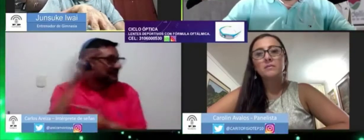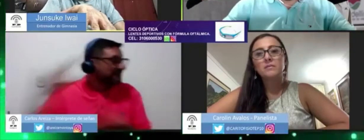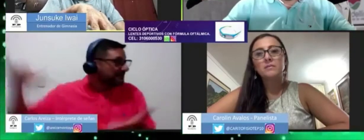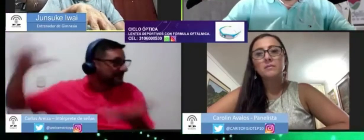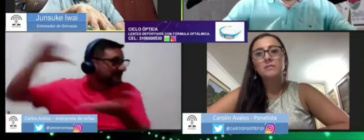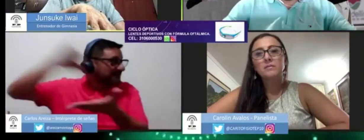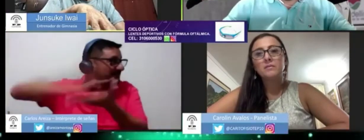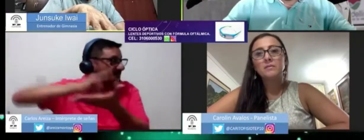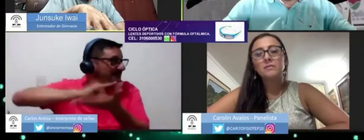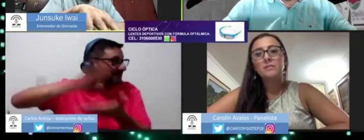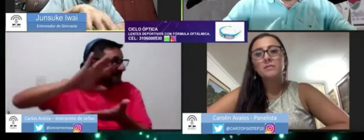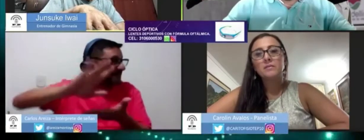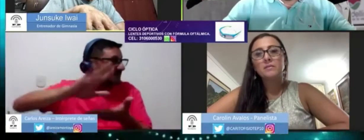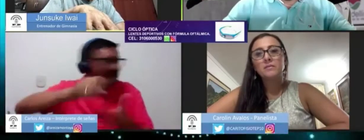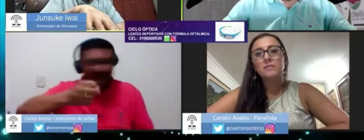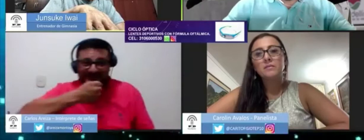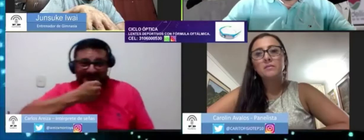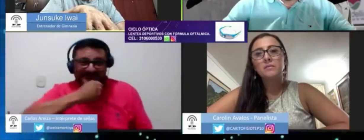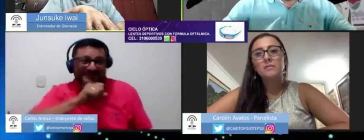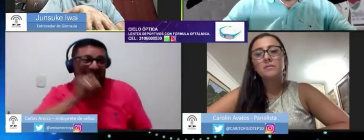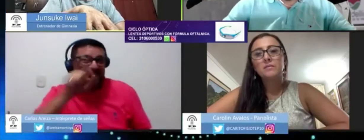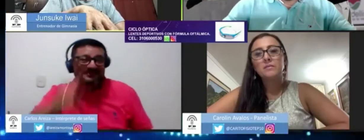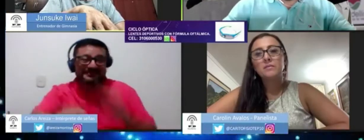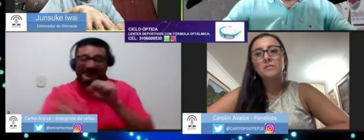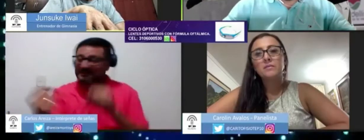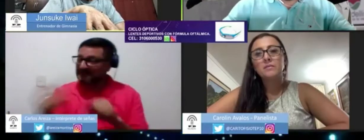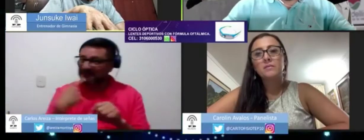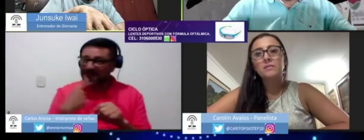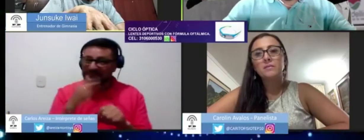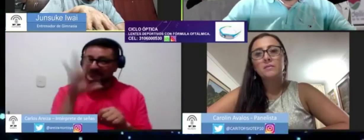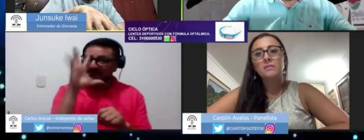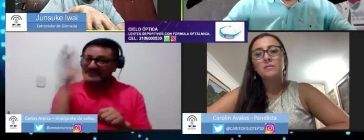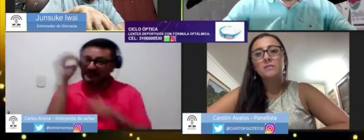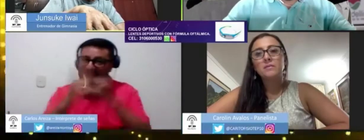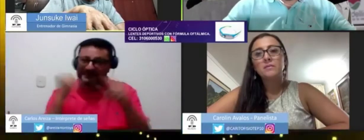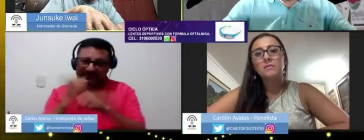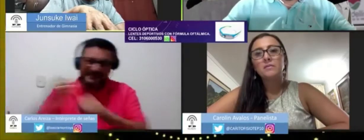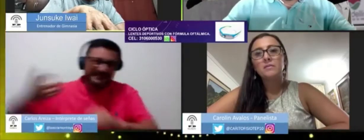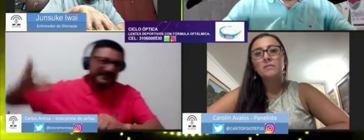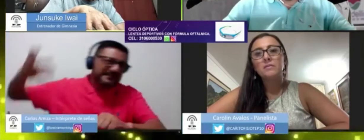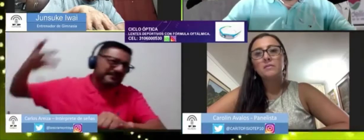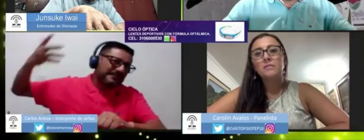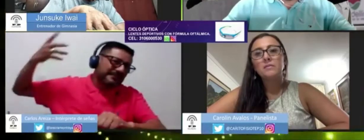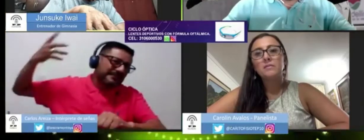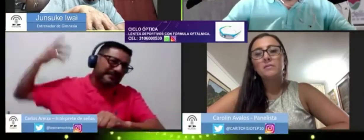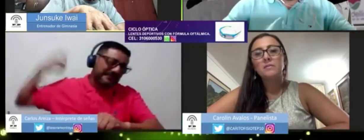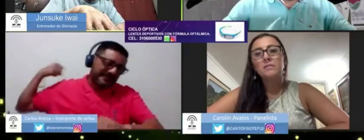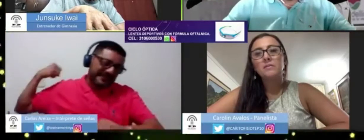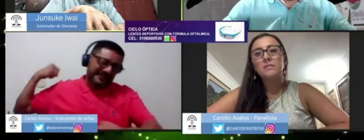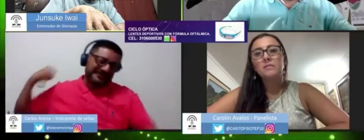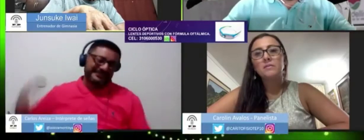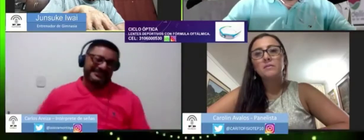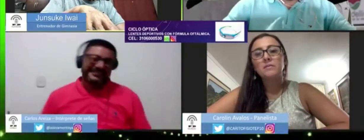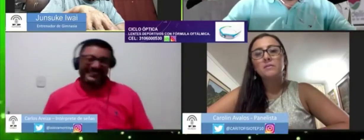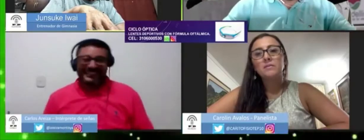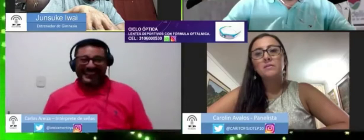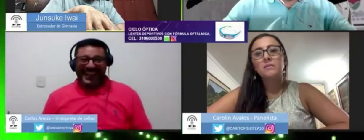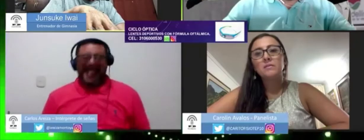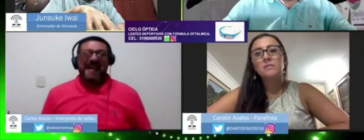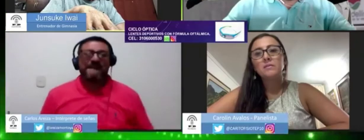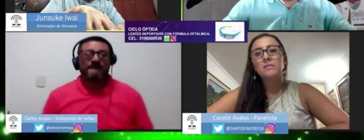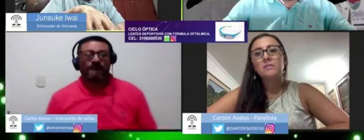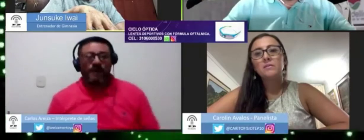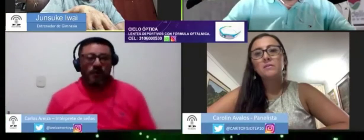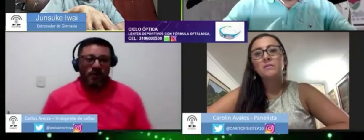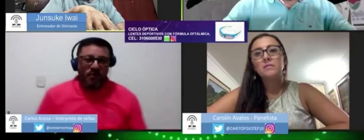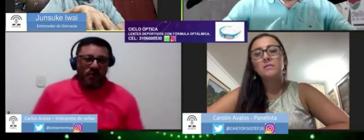un periodista me preguntaba, hace 50 años atrás, Me dice,